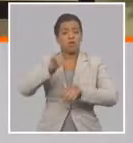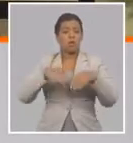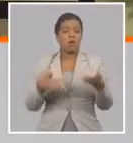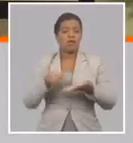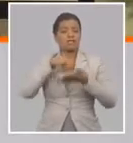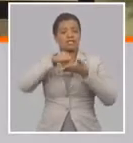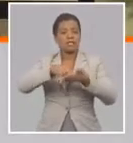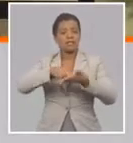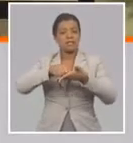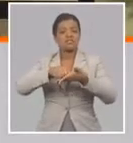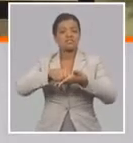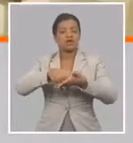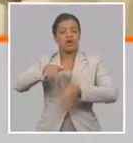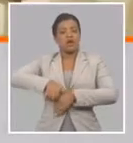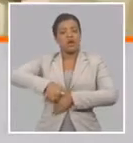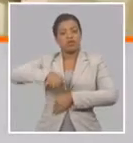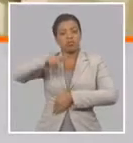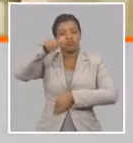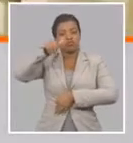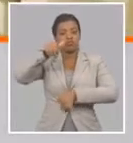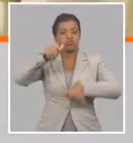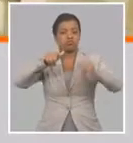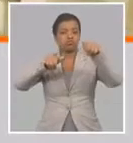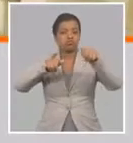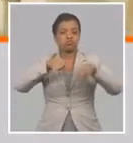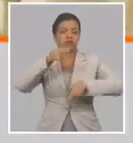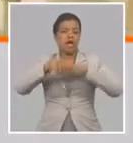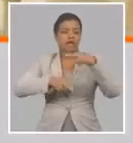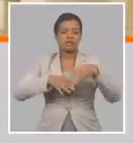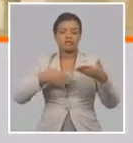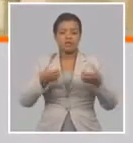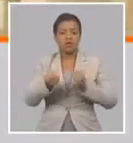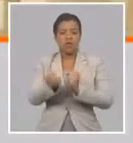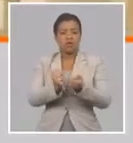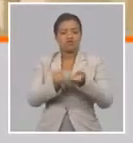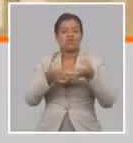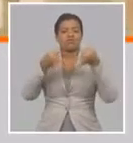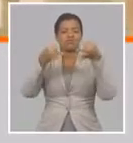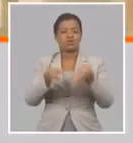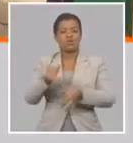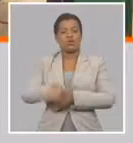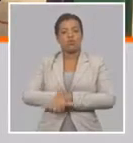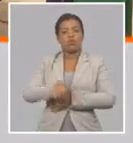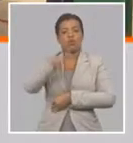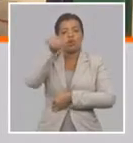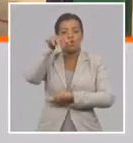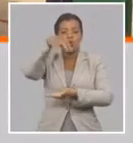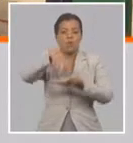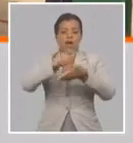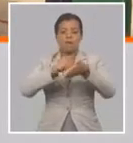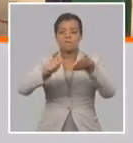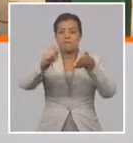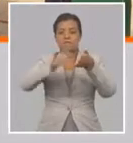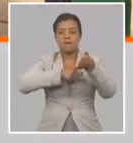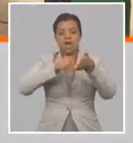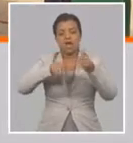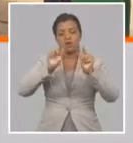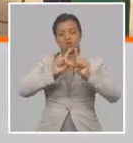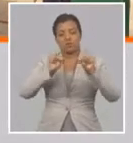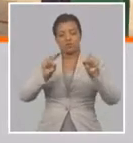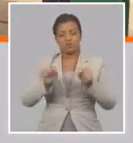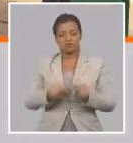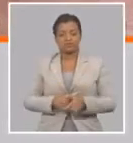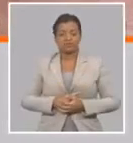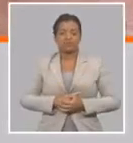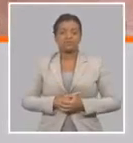servicios de navegación aérea que se encarga del control y la realización segura de los vuelos en el área que tiene asignado las repúblicas de cuba para